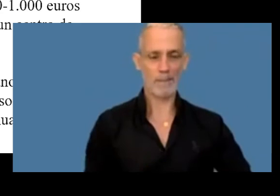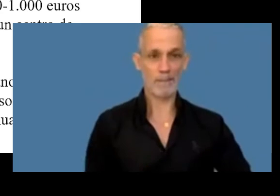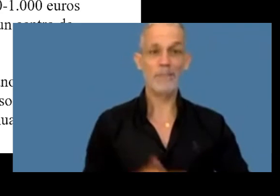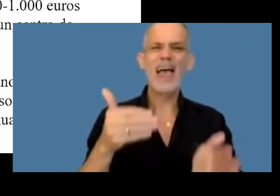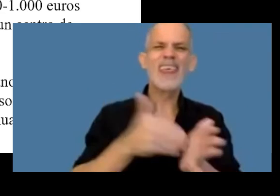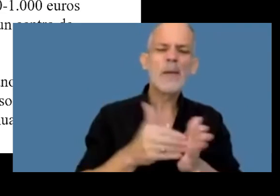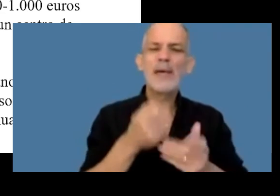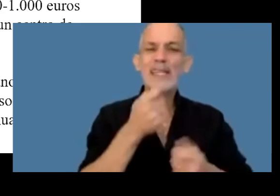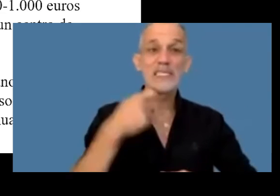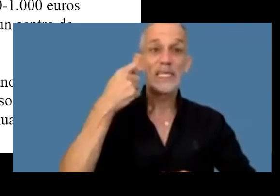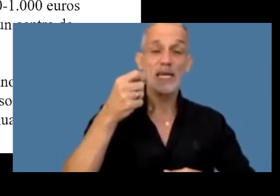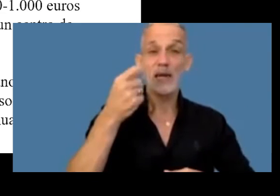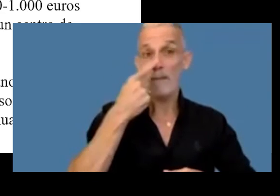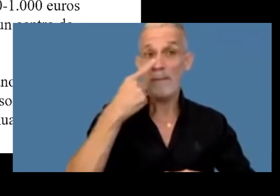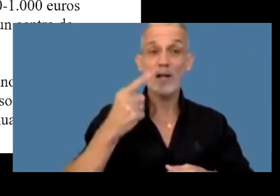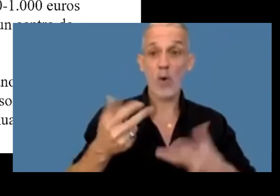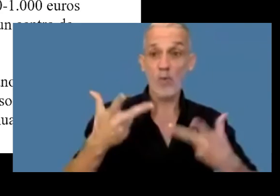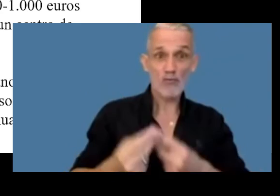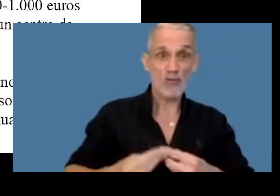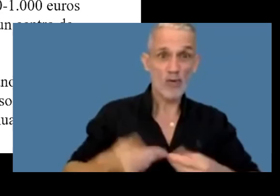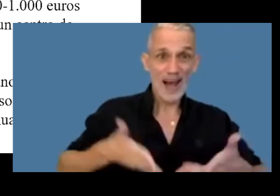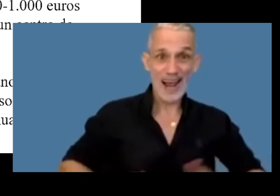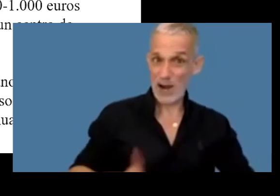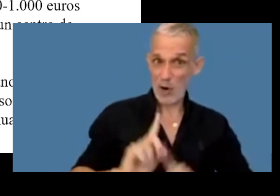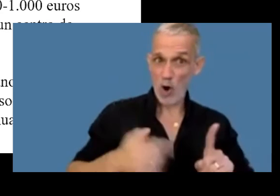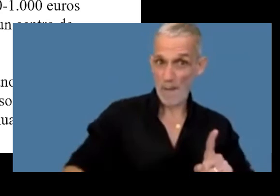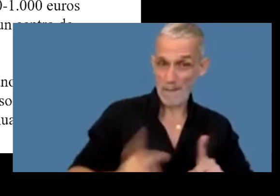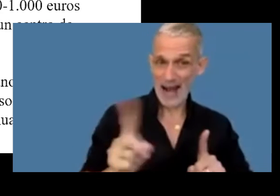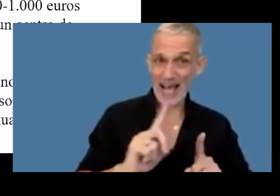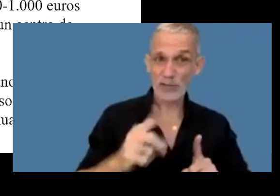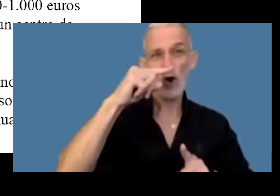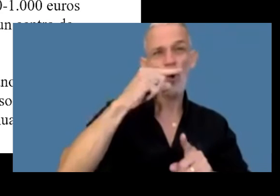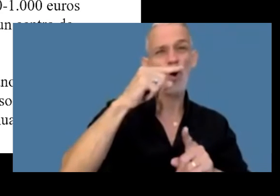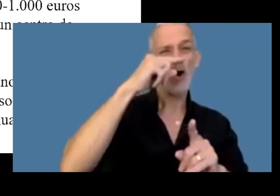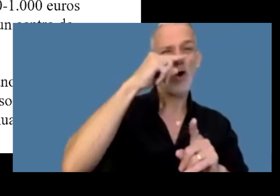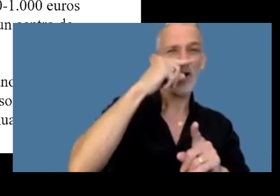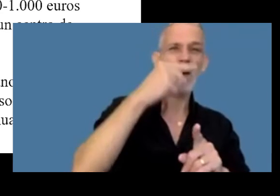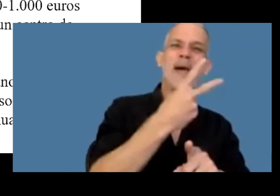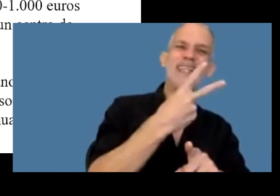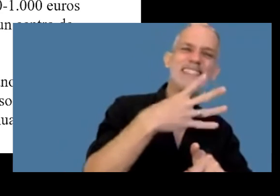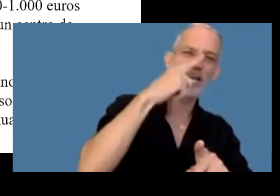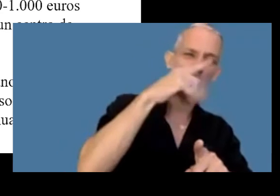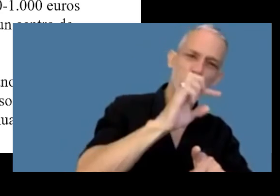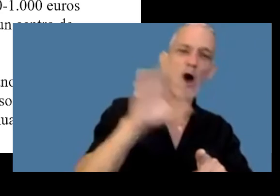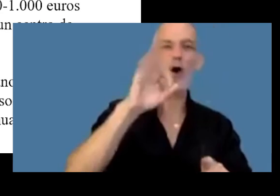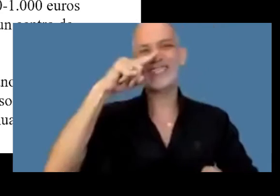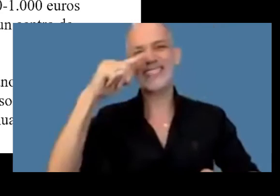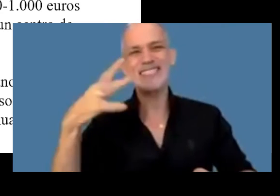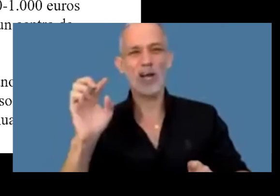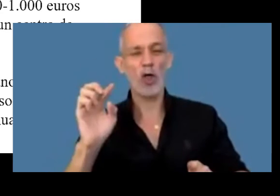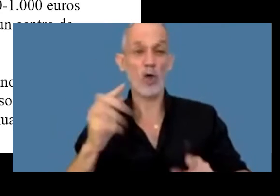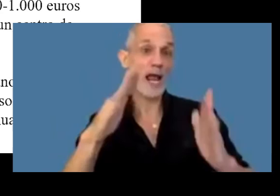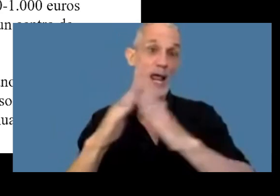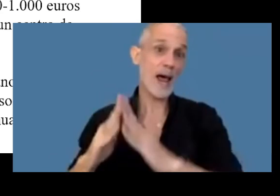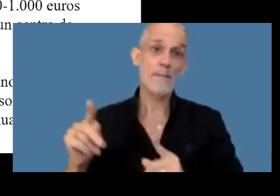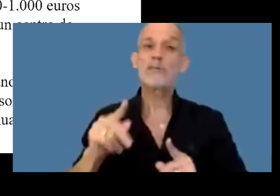el animal está esterilizado, $10, si no, $75. Solo afecta a residentes con perros y